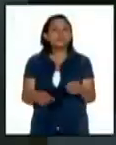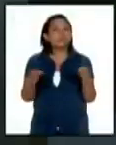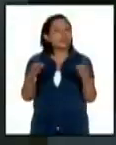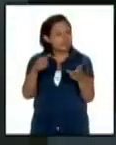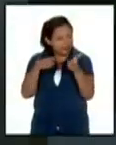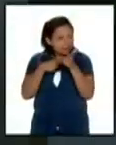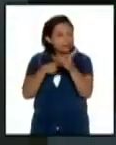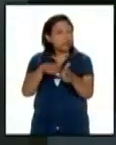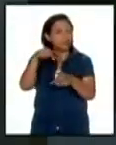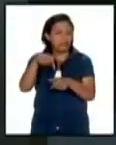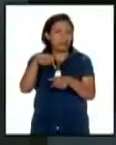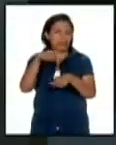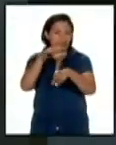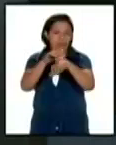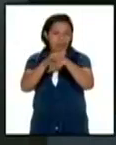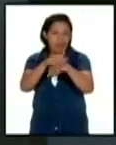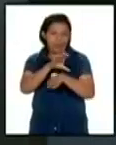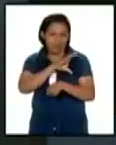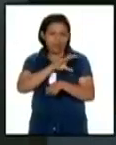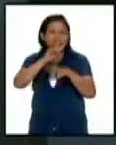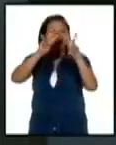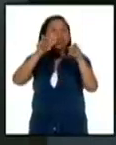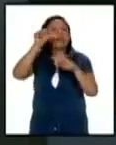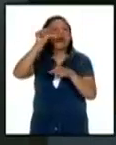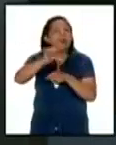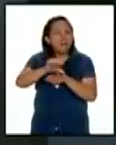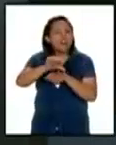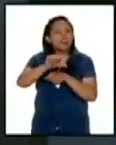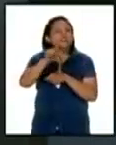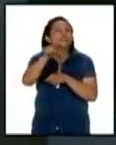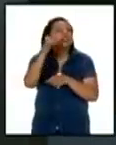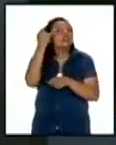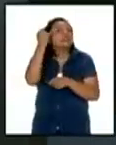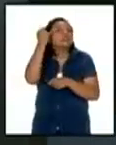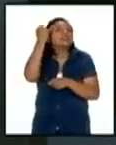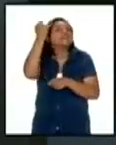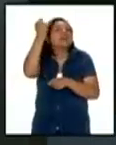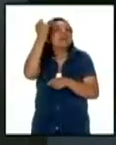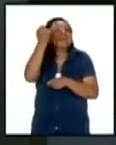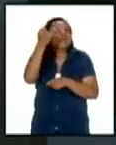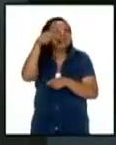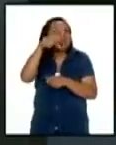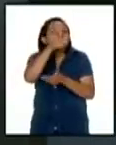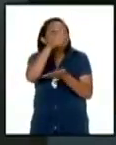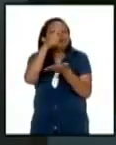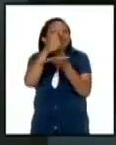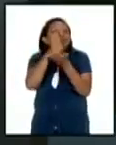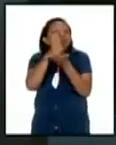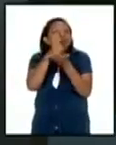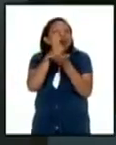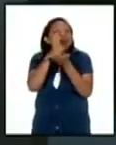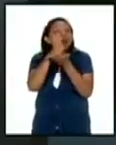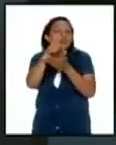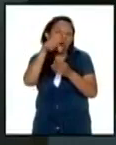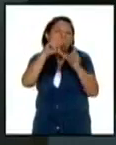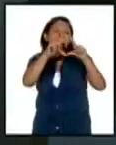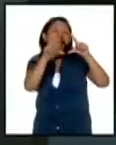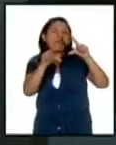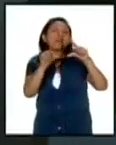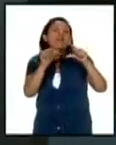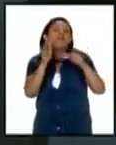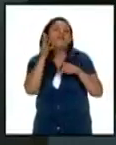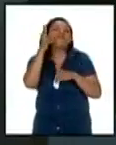vuelta, queridos amigos. El tema de hoy. ¿Cómo se imagina usted que será esta ciudad o este país en